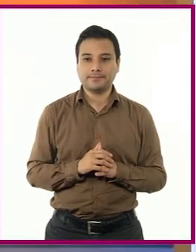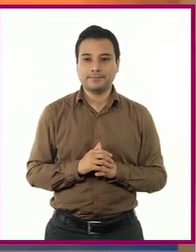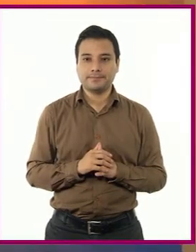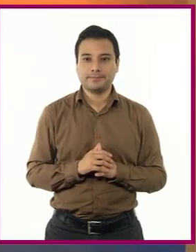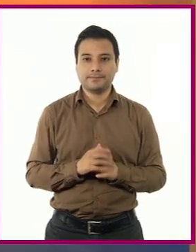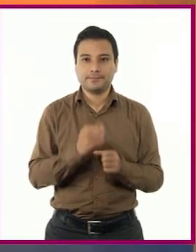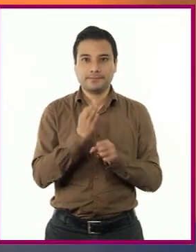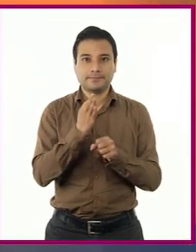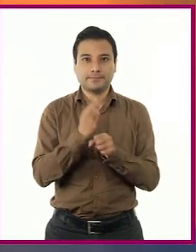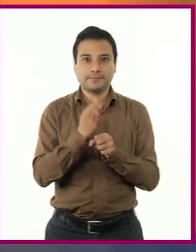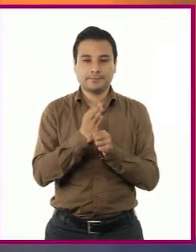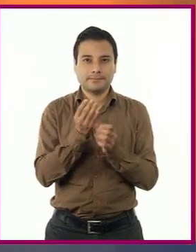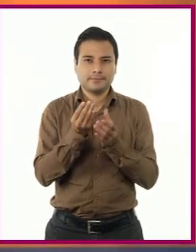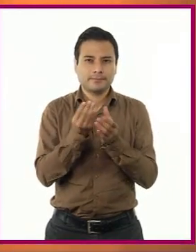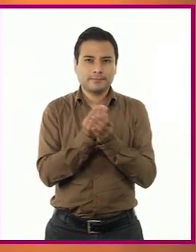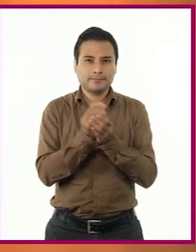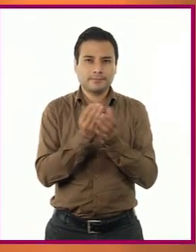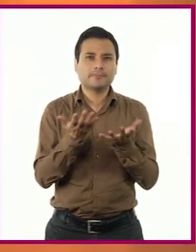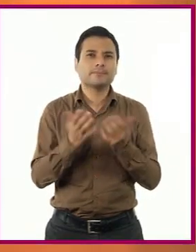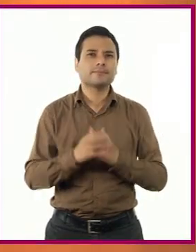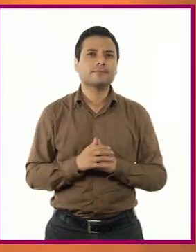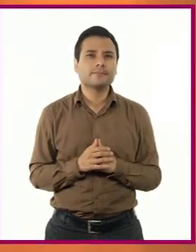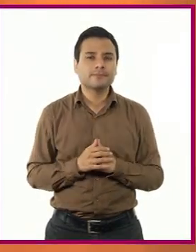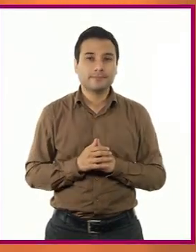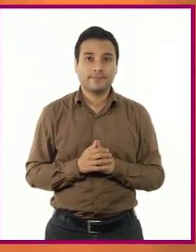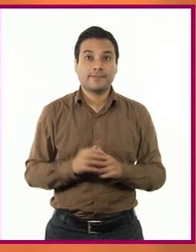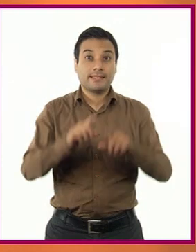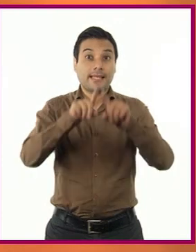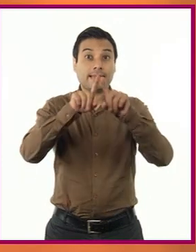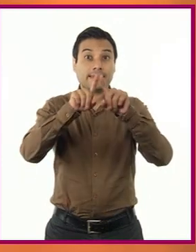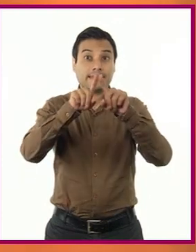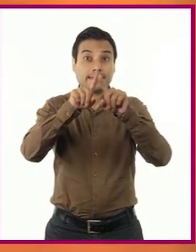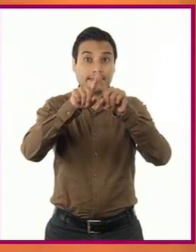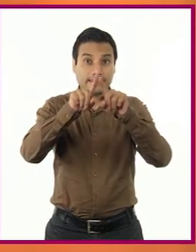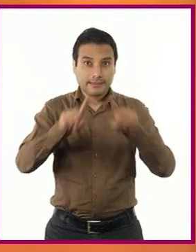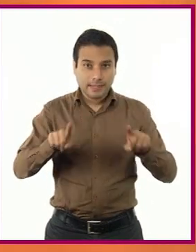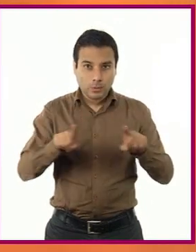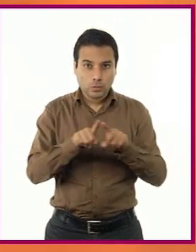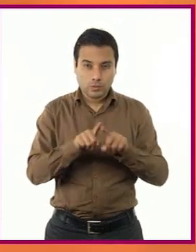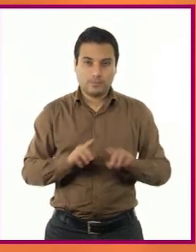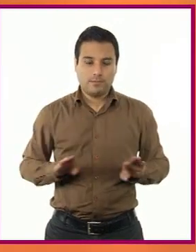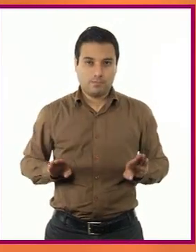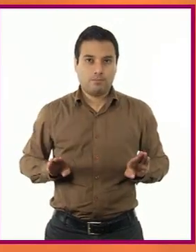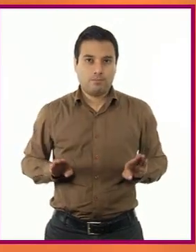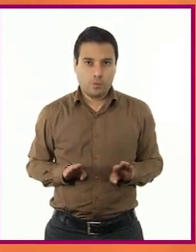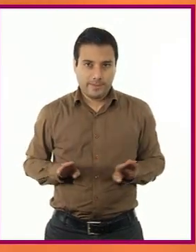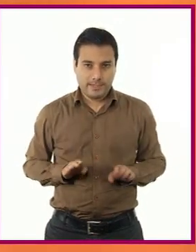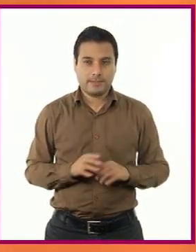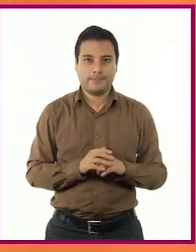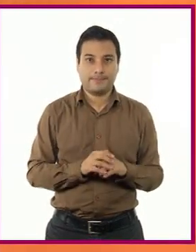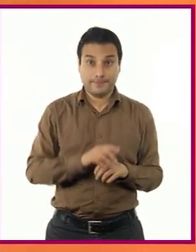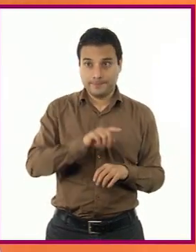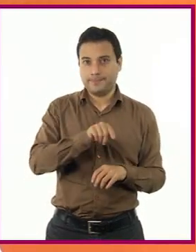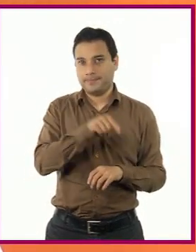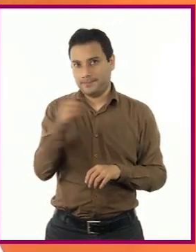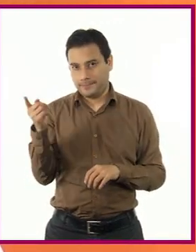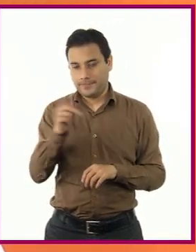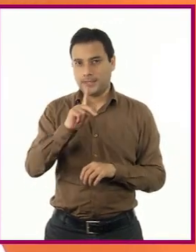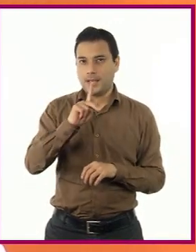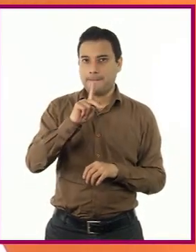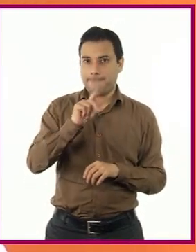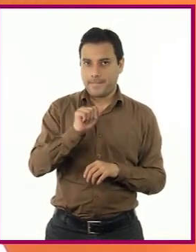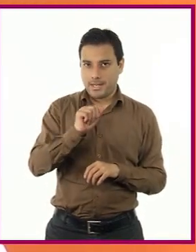En esta sesión usaremos las propiedades de los triángulos para demostrar las propiedades de los paralelogramos.